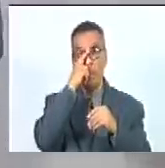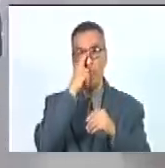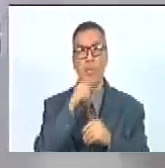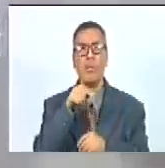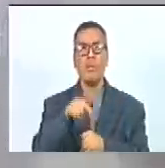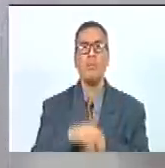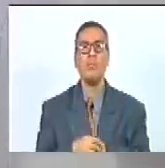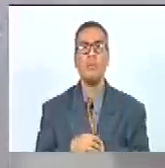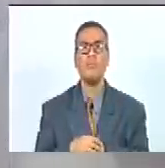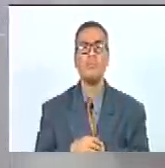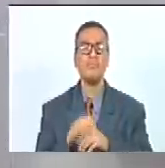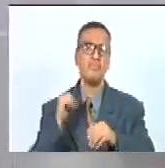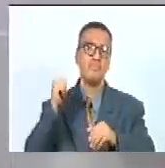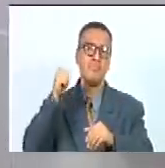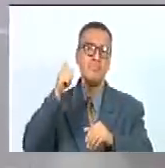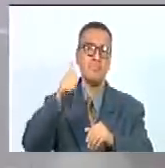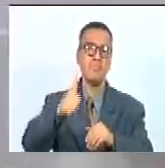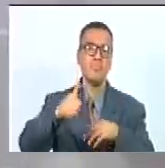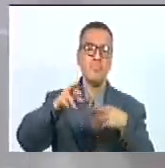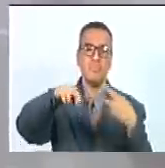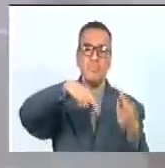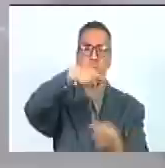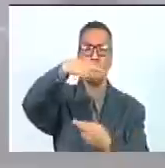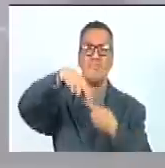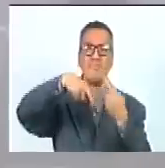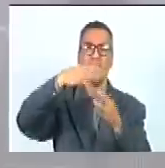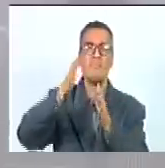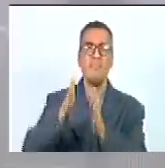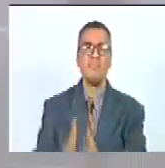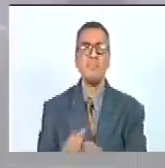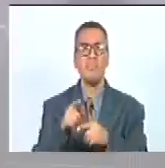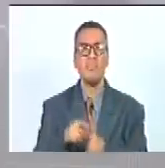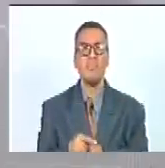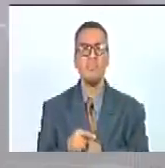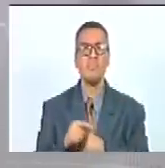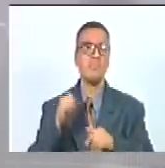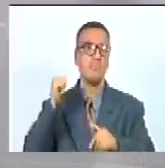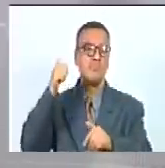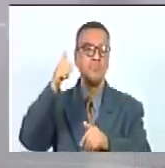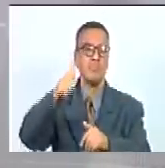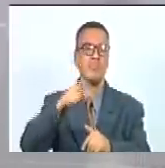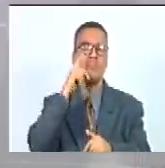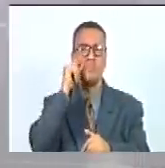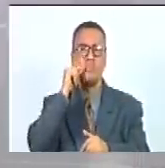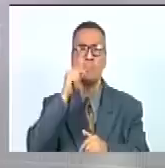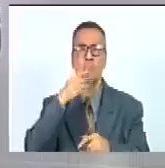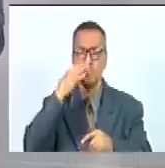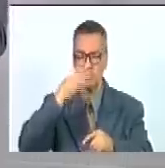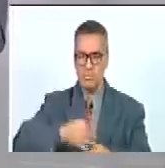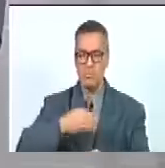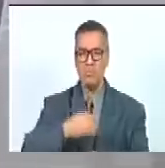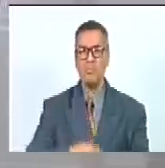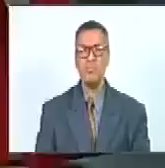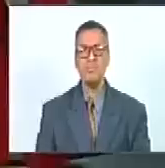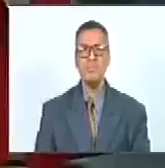de que la trayectoria de un revolucionario, la trayectoria de un hombre cabal, la